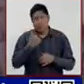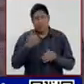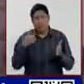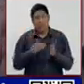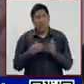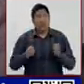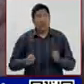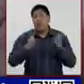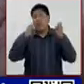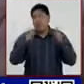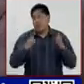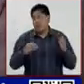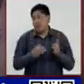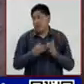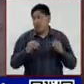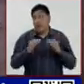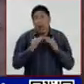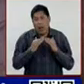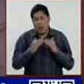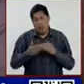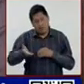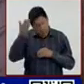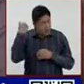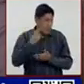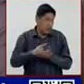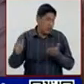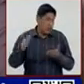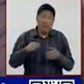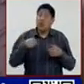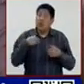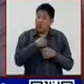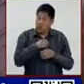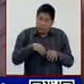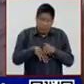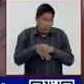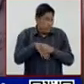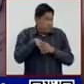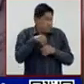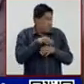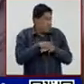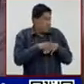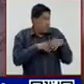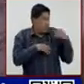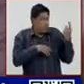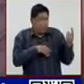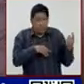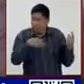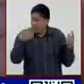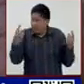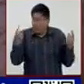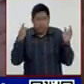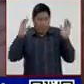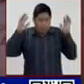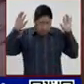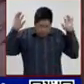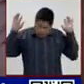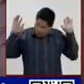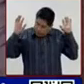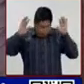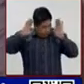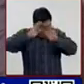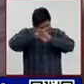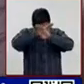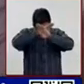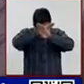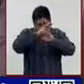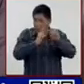bienes, como sucedió en la semana pasada. Nosotros no tenemos nada que ver con uno ni con el otro. A nosotros no nos interesa cuál